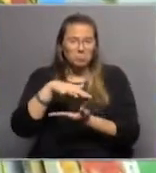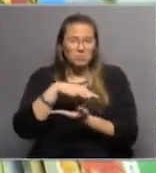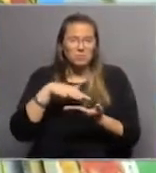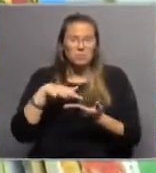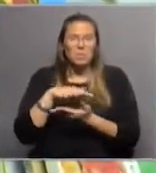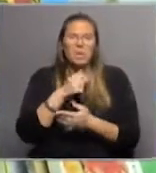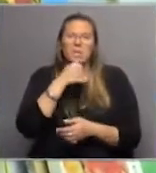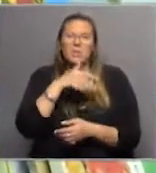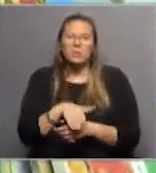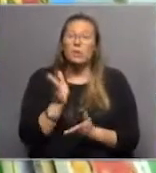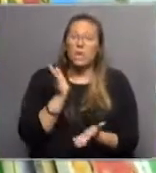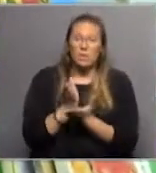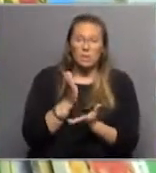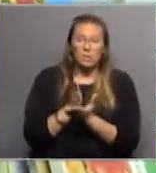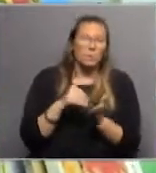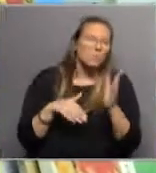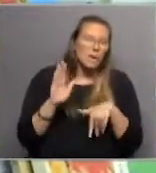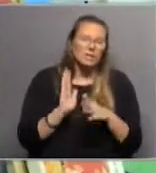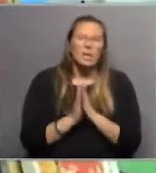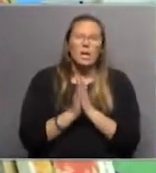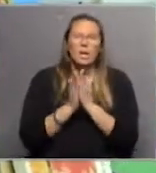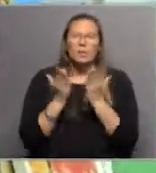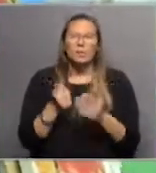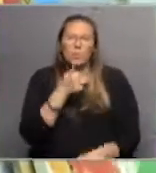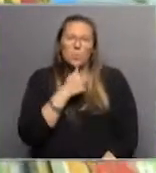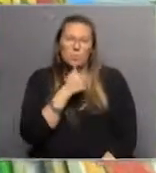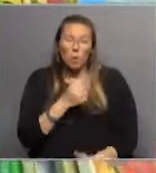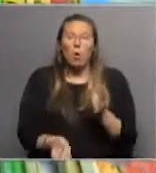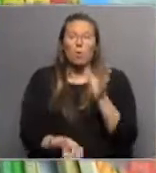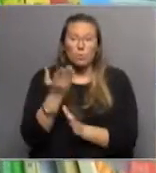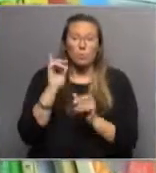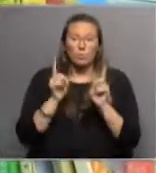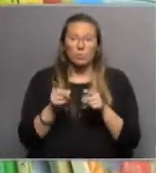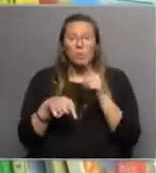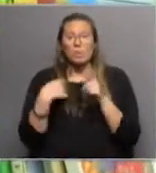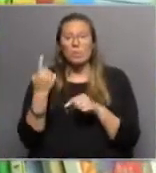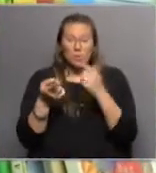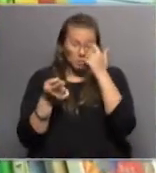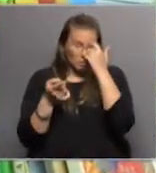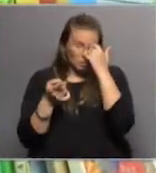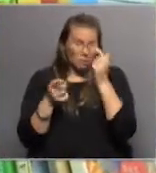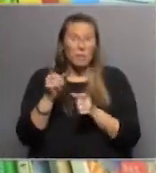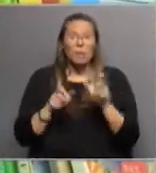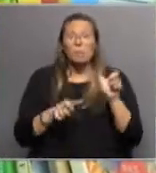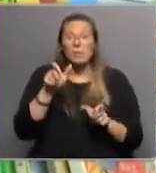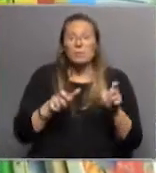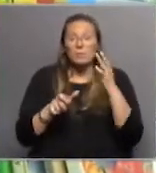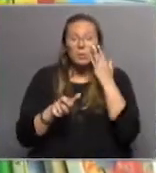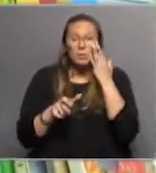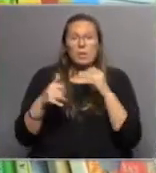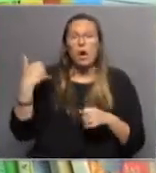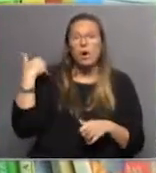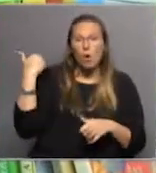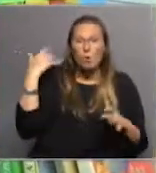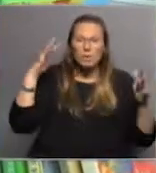es historia y derecho en libros usados y nuevos. Y después hay un público grande,